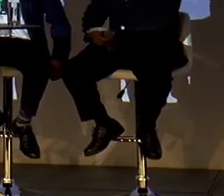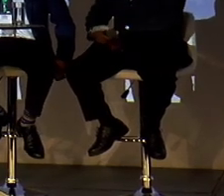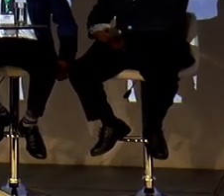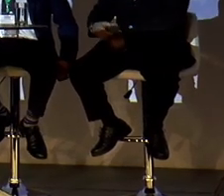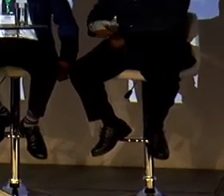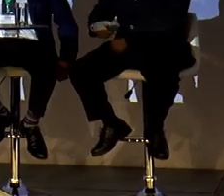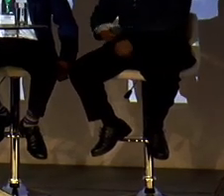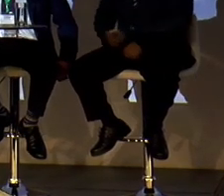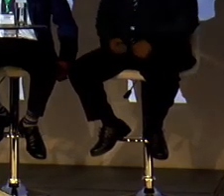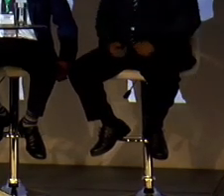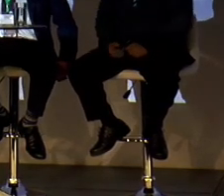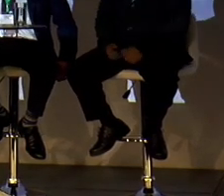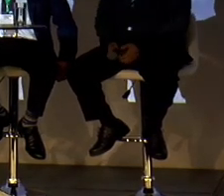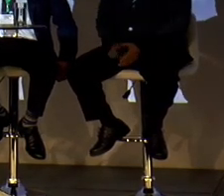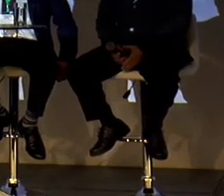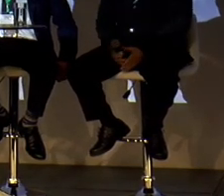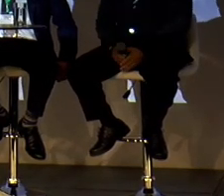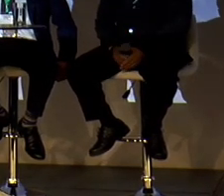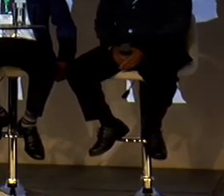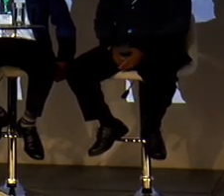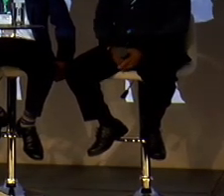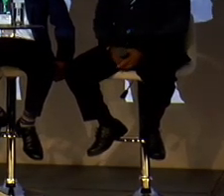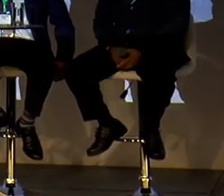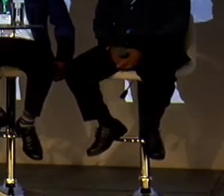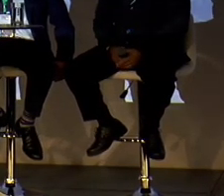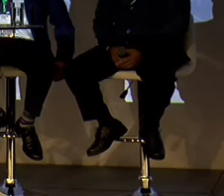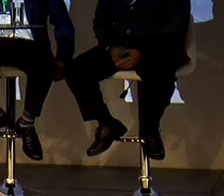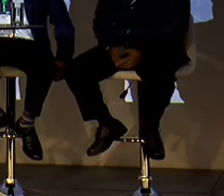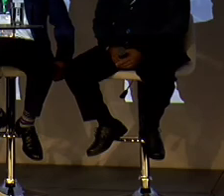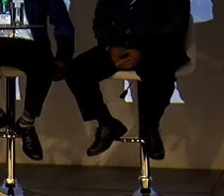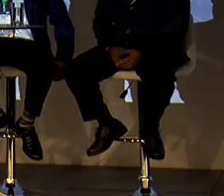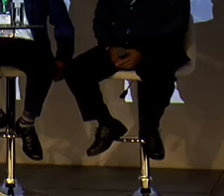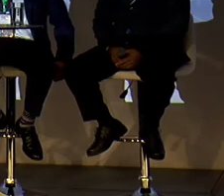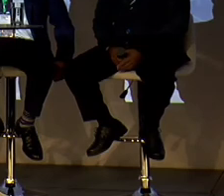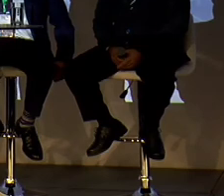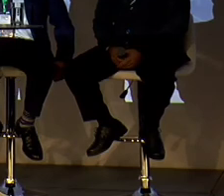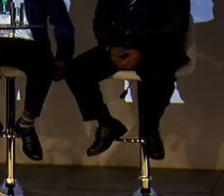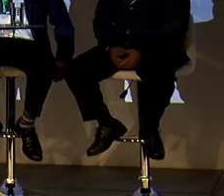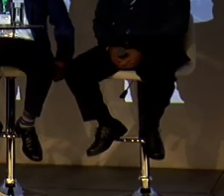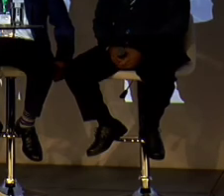web oficial. Los invitamos para mañana estar nuevamente con nosotros a las